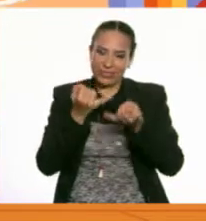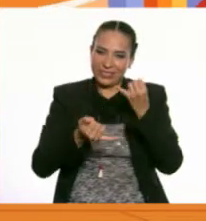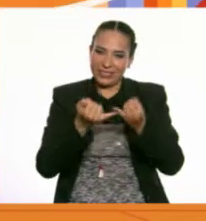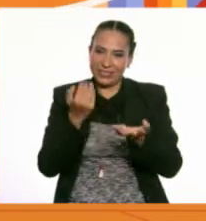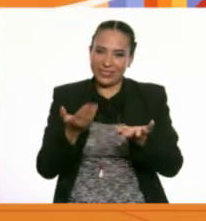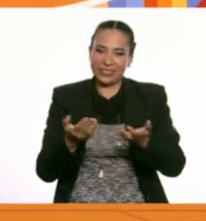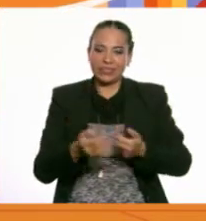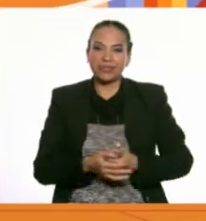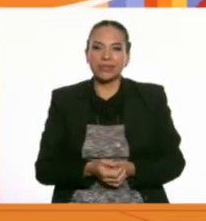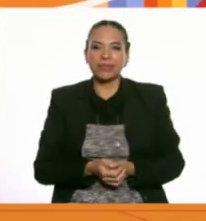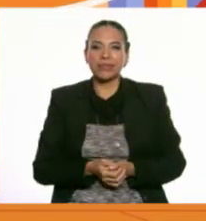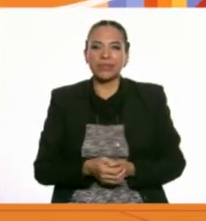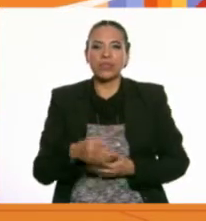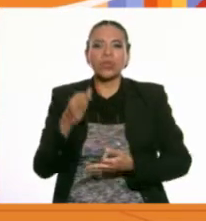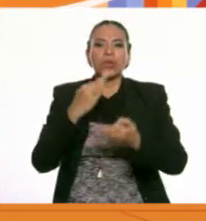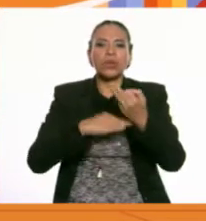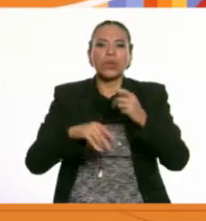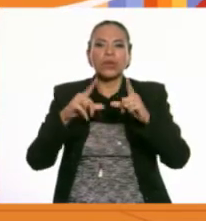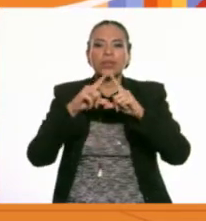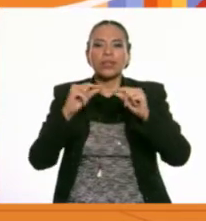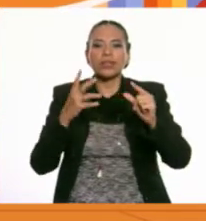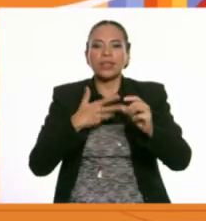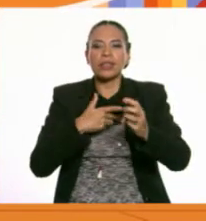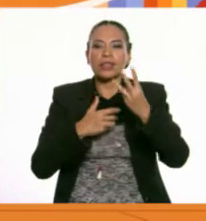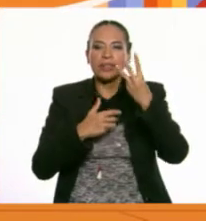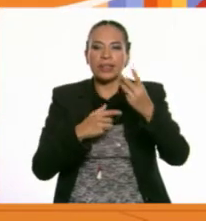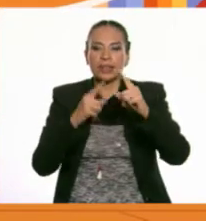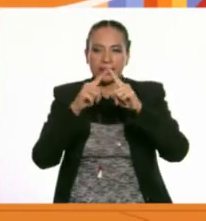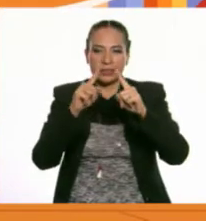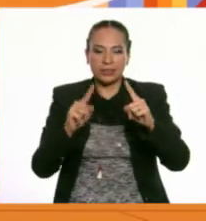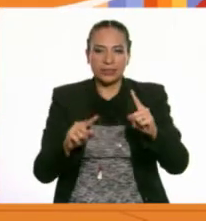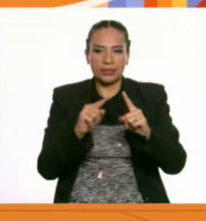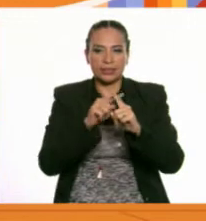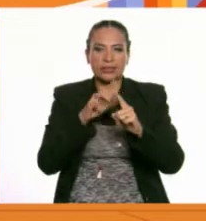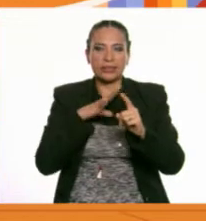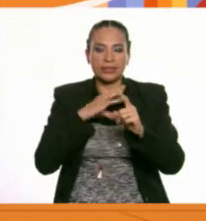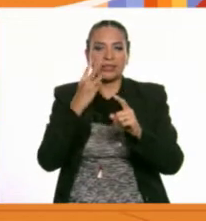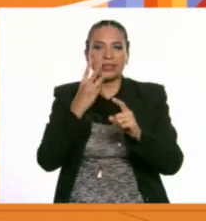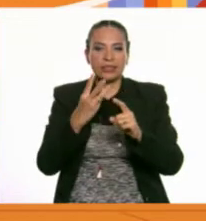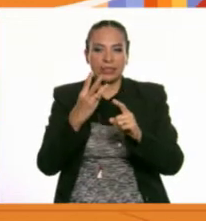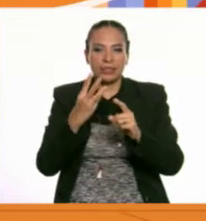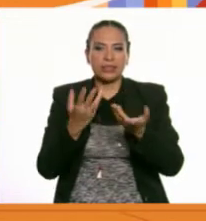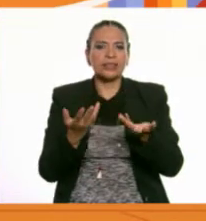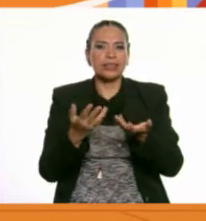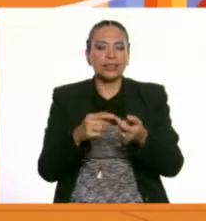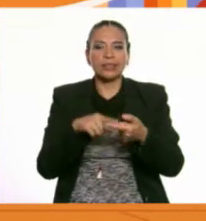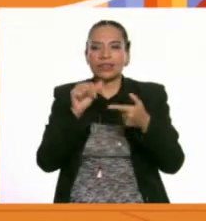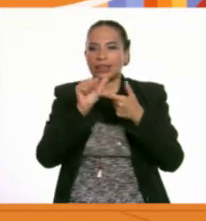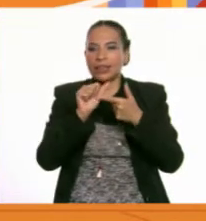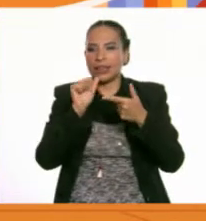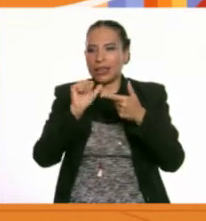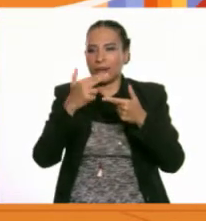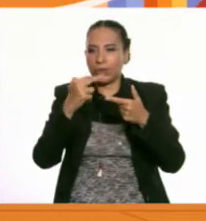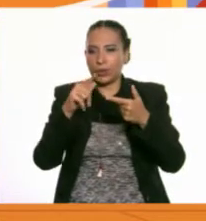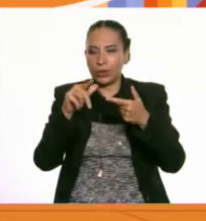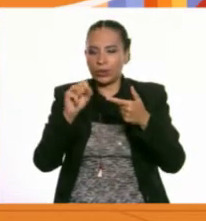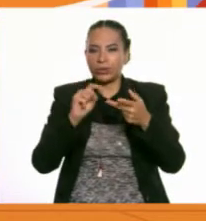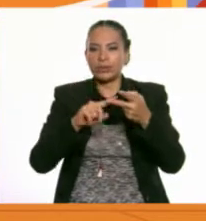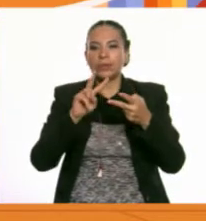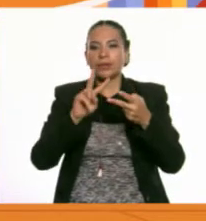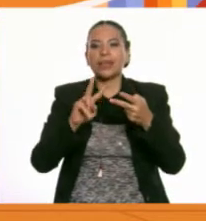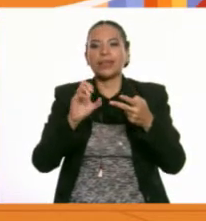suerte! Todo triángulo tiene 3 lados, 3 vértices y 3 A. Ángulos,